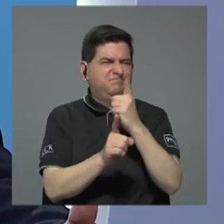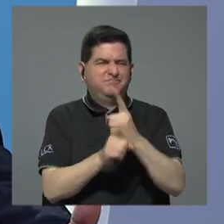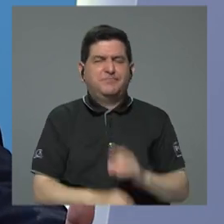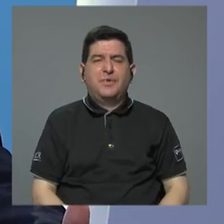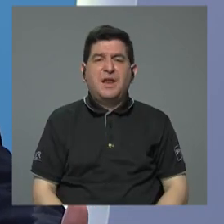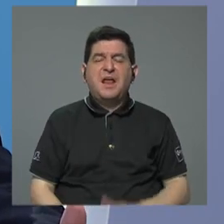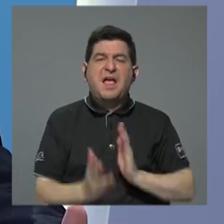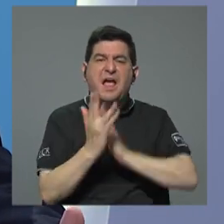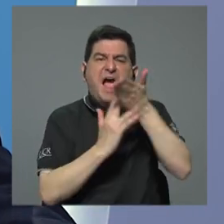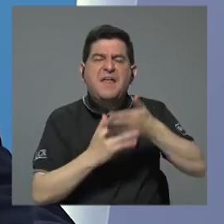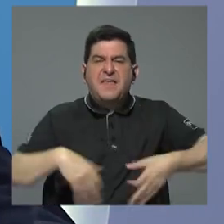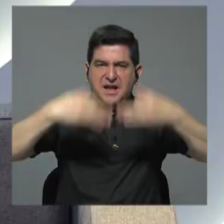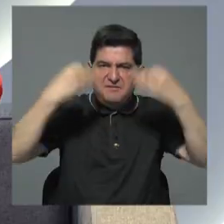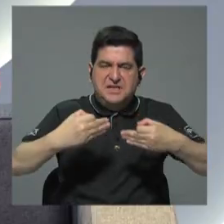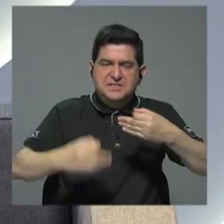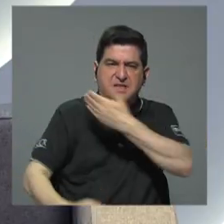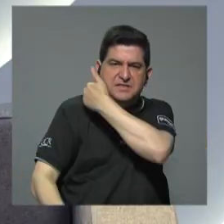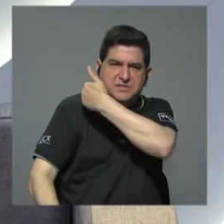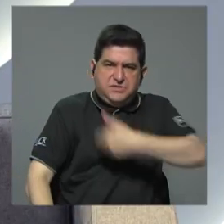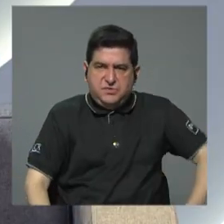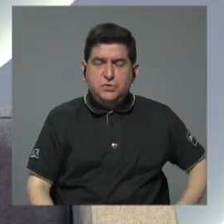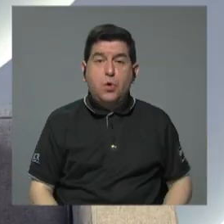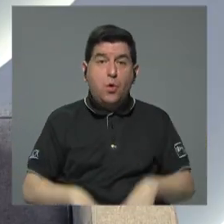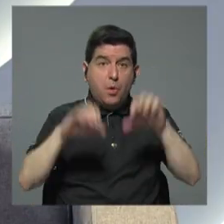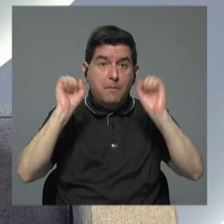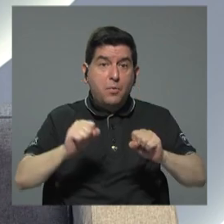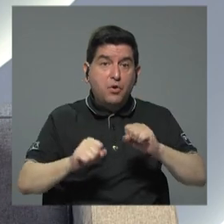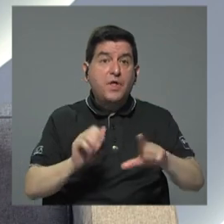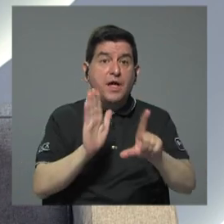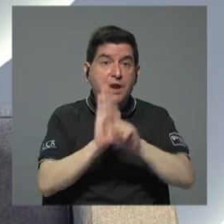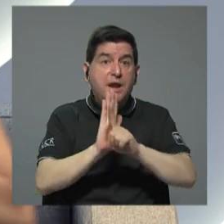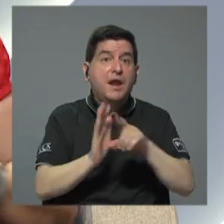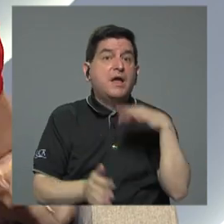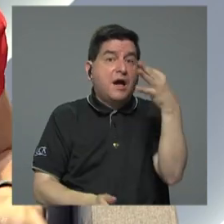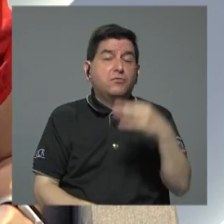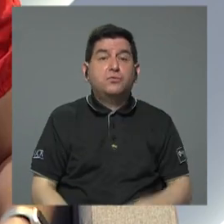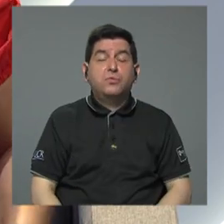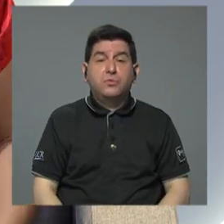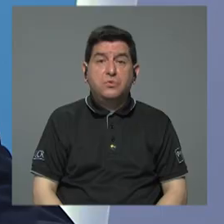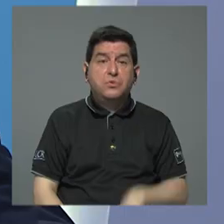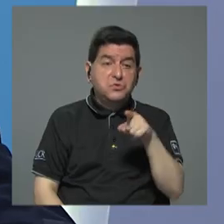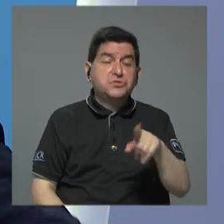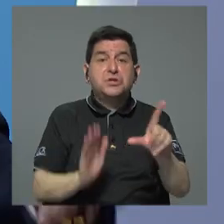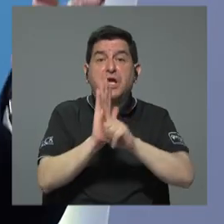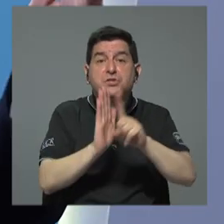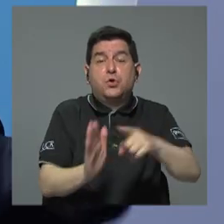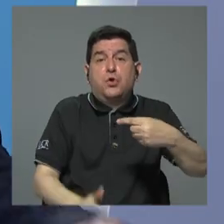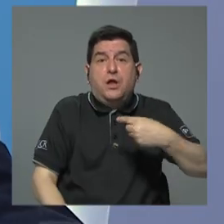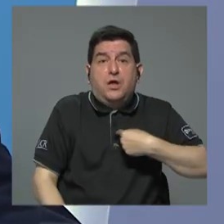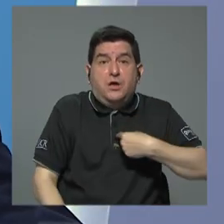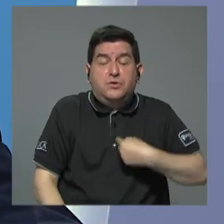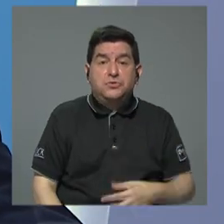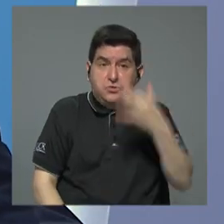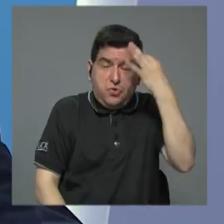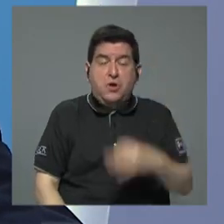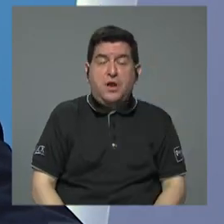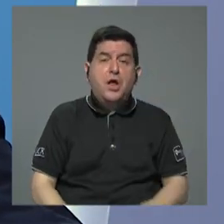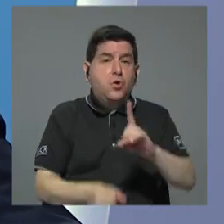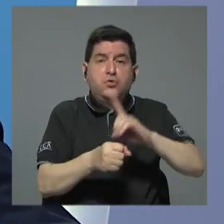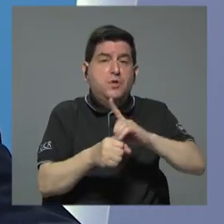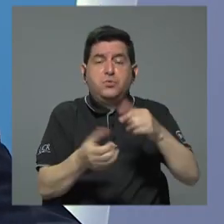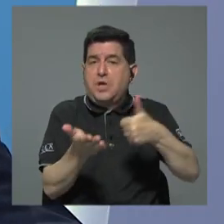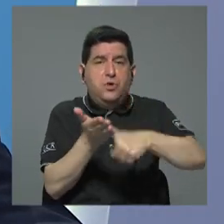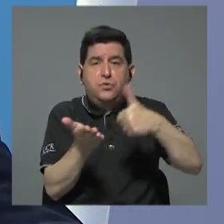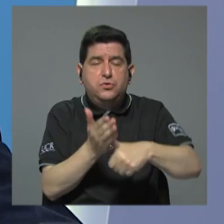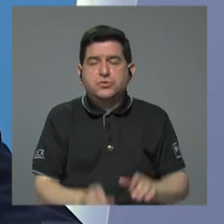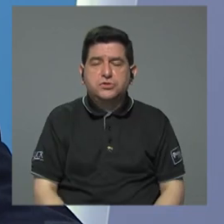por decretos. Una moratoria que está a punto de ser, podría ser ley, Federico. Sí, si se convierte en ley, tendríamos, yo pues, insto a los diputados a no votarla. Yo sé que a